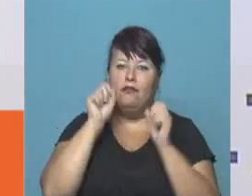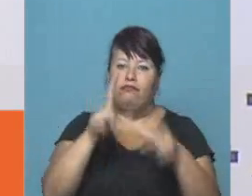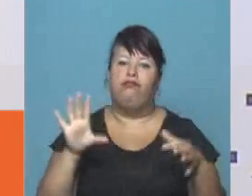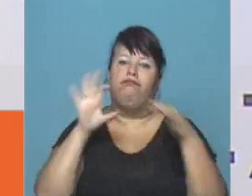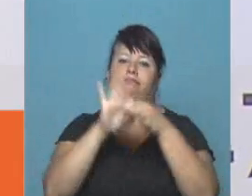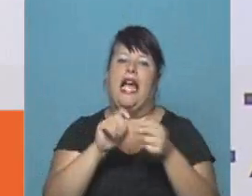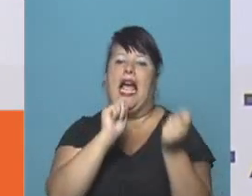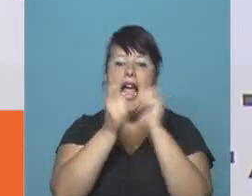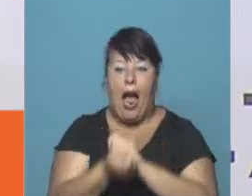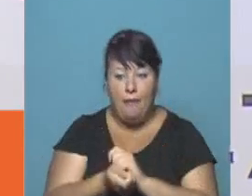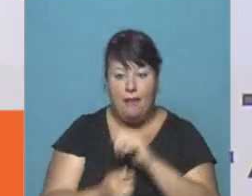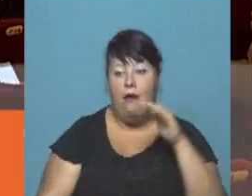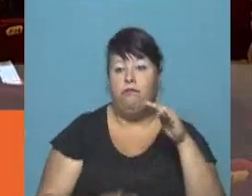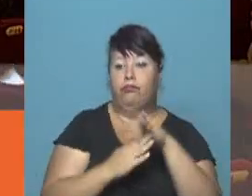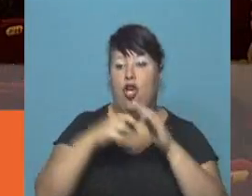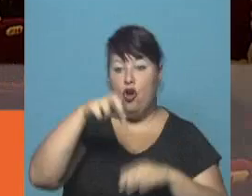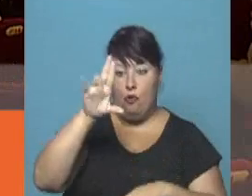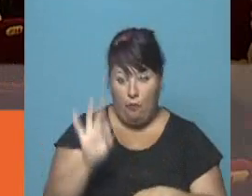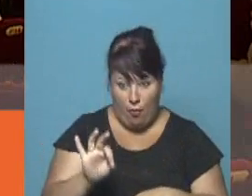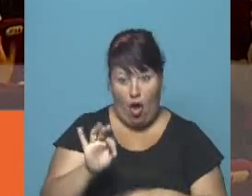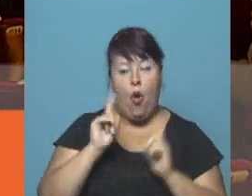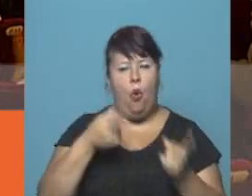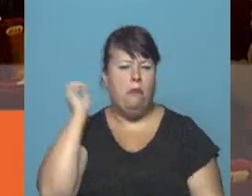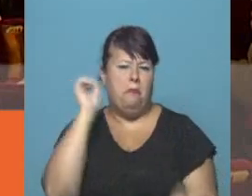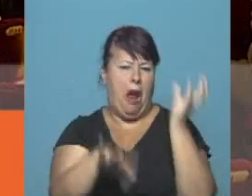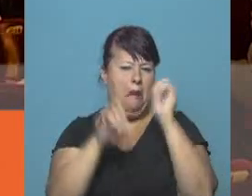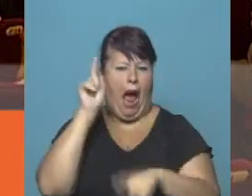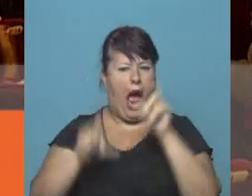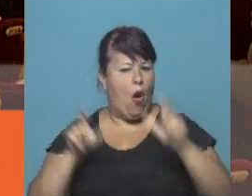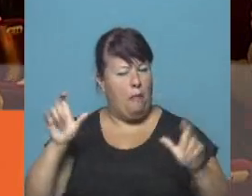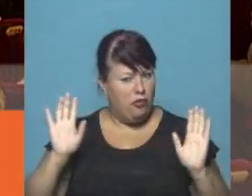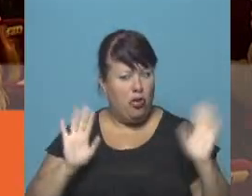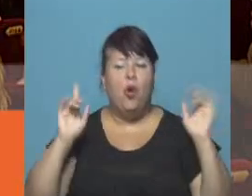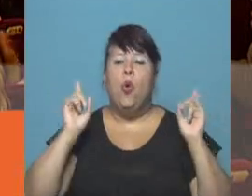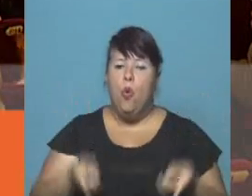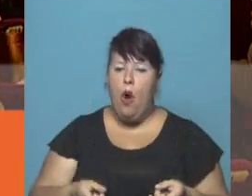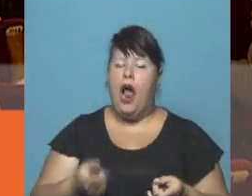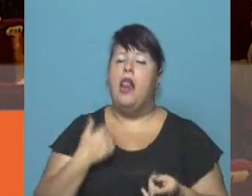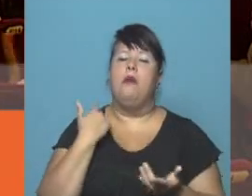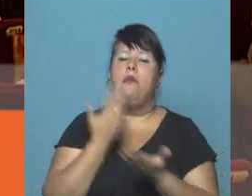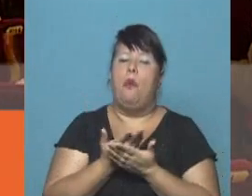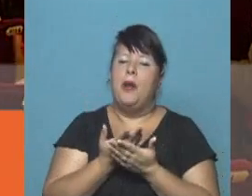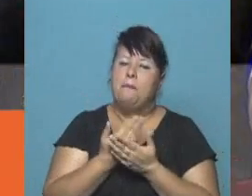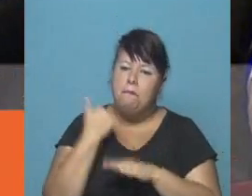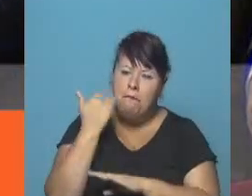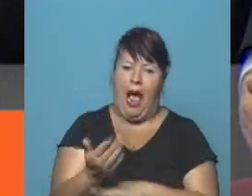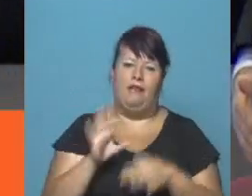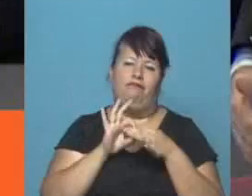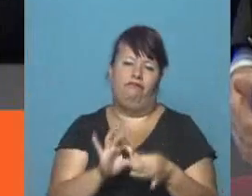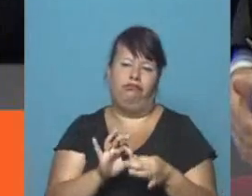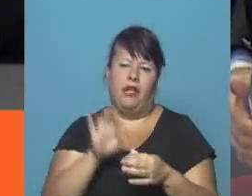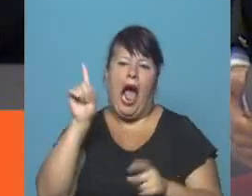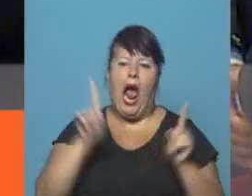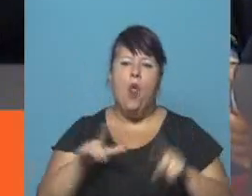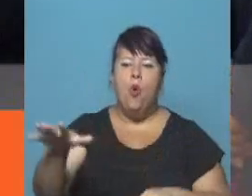Frente Cambiemos, que comanda el PRO, pese a las críticas de algunos dirigentes, sino que dispuso profundizar el vínculo en